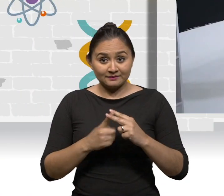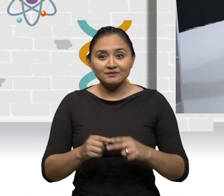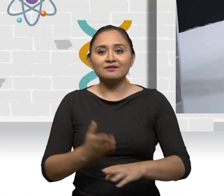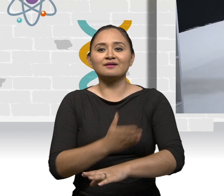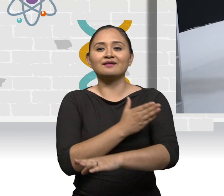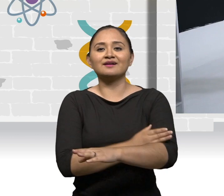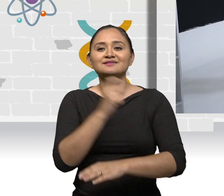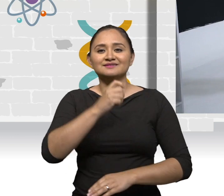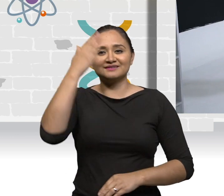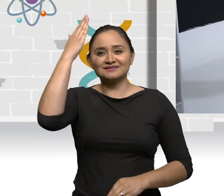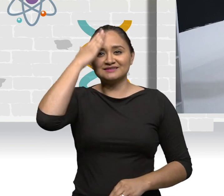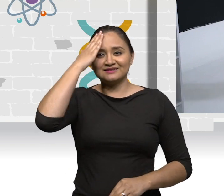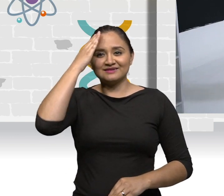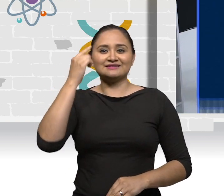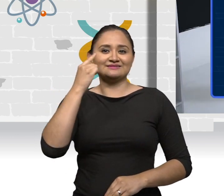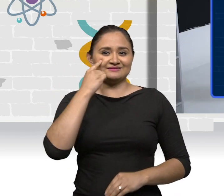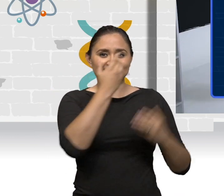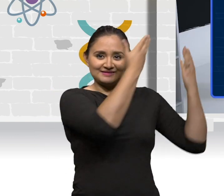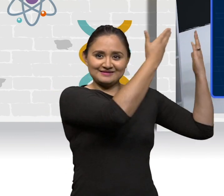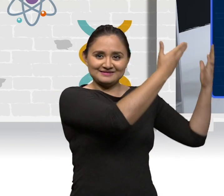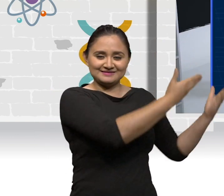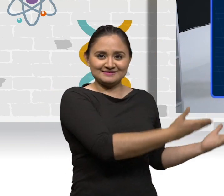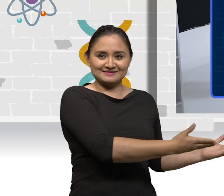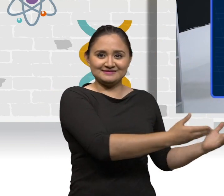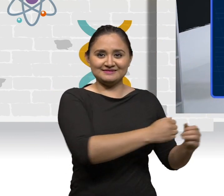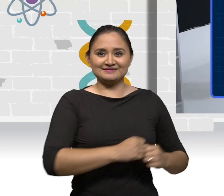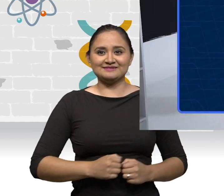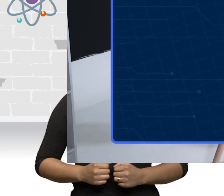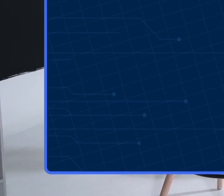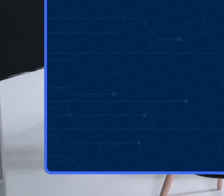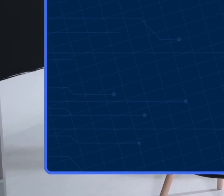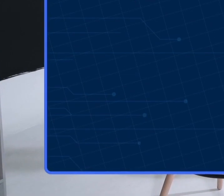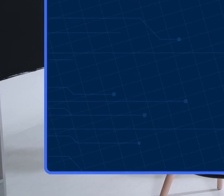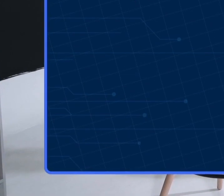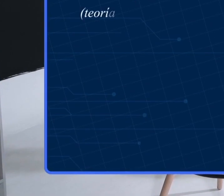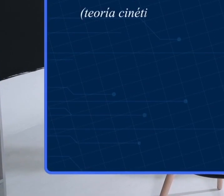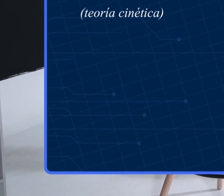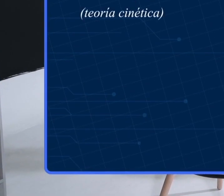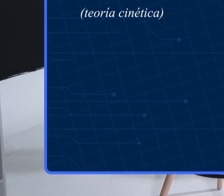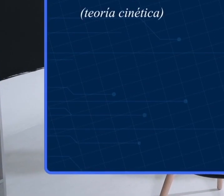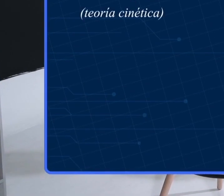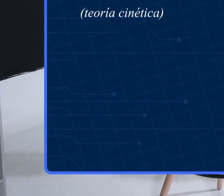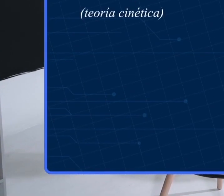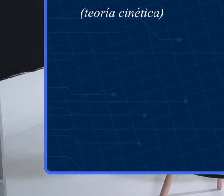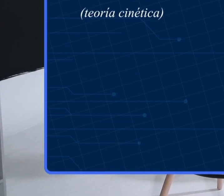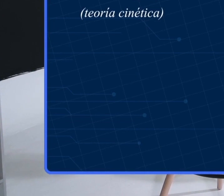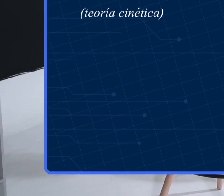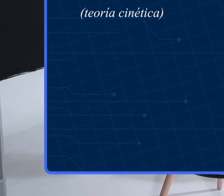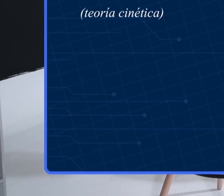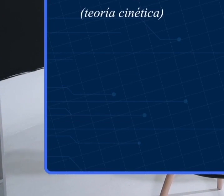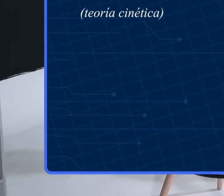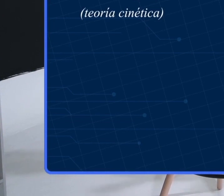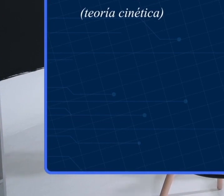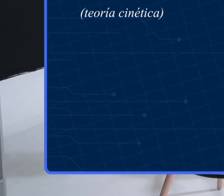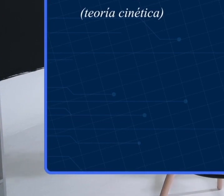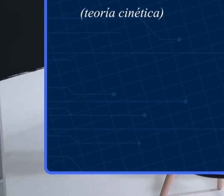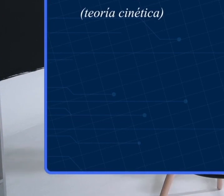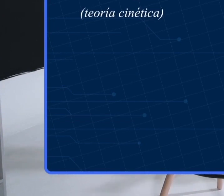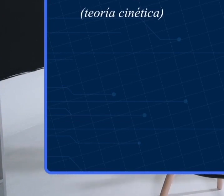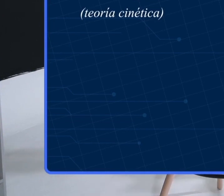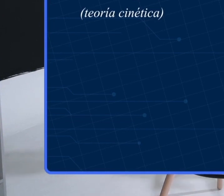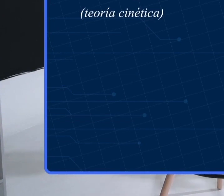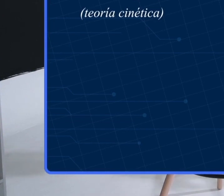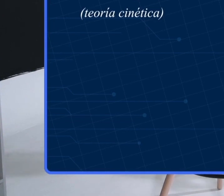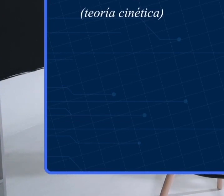Para comenzar, debes de tener un conocimiento previo de propiedades de los gases, especialmente la teoría cinético-molecular que